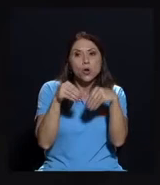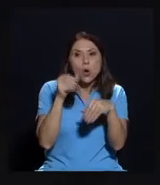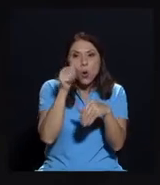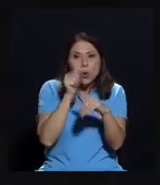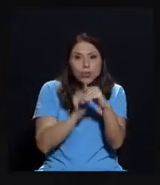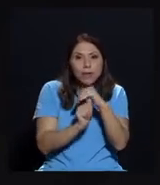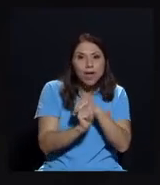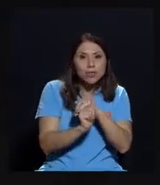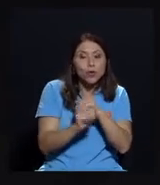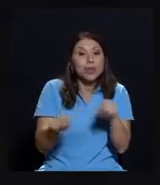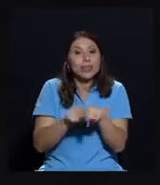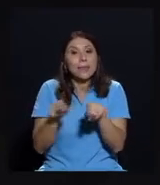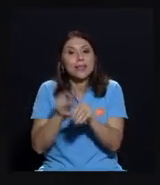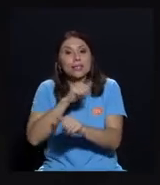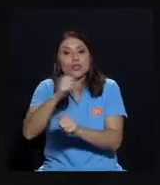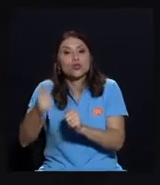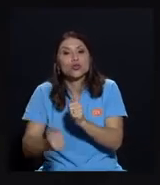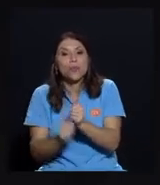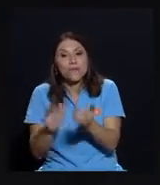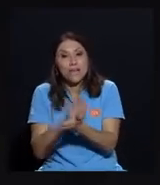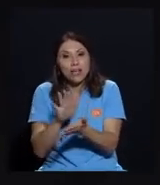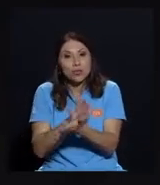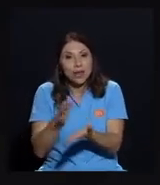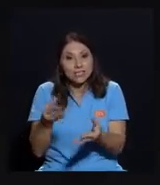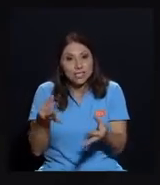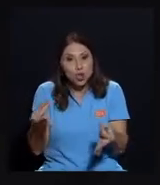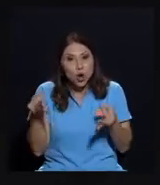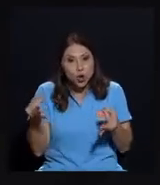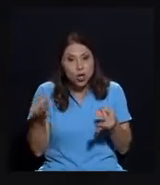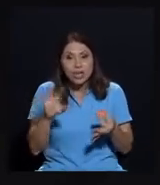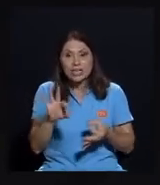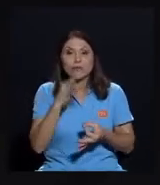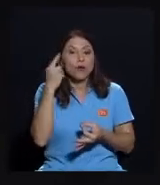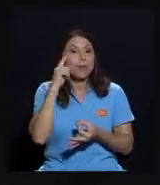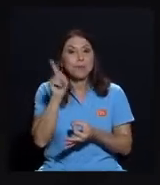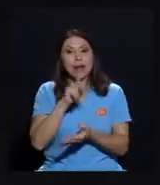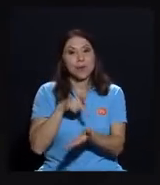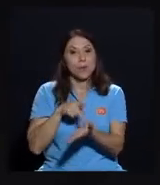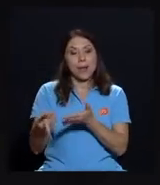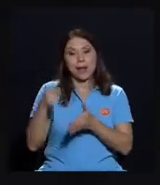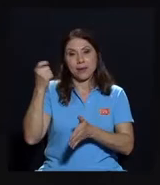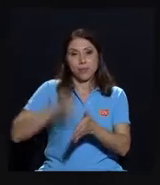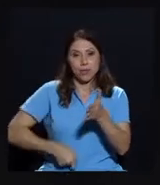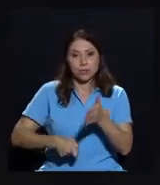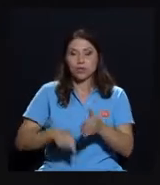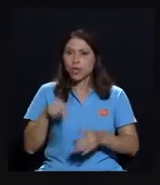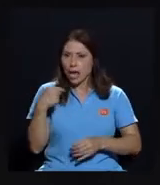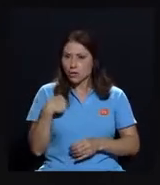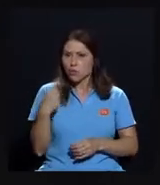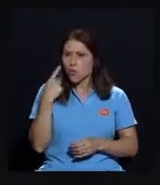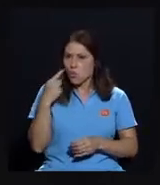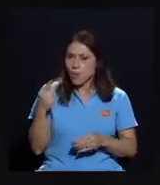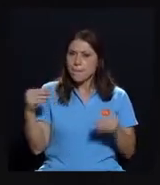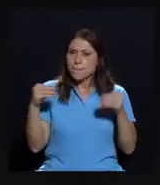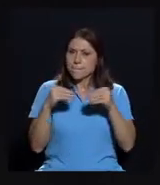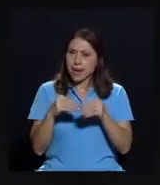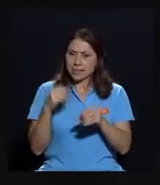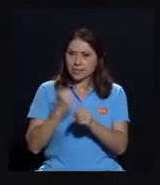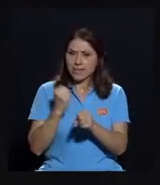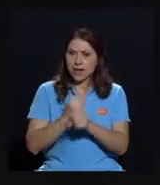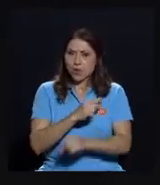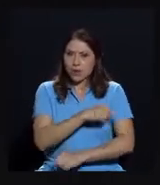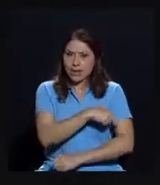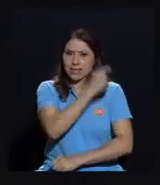que son formas de evadir a nuestro fisco y ahí yo visualizo por tu trabajo más gerencial de involucramiento para